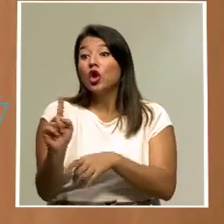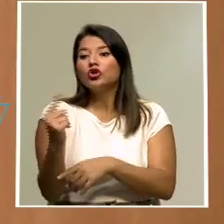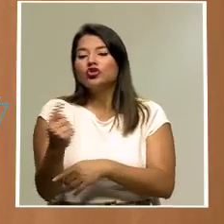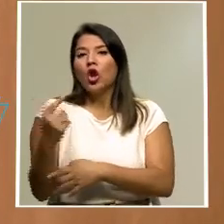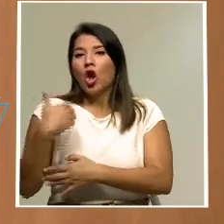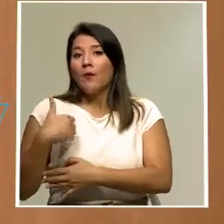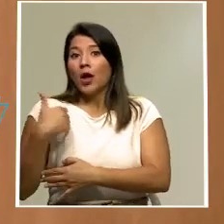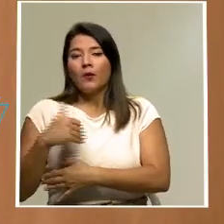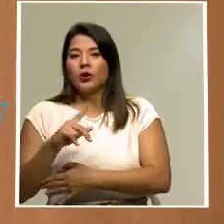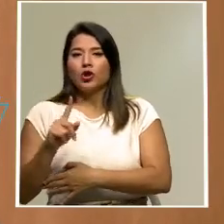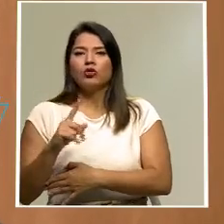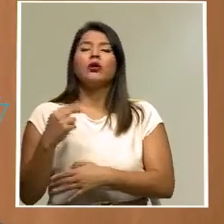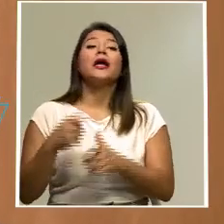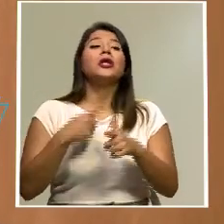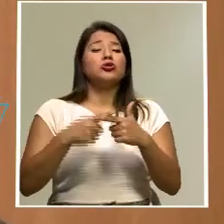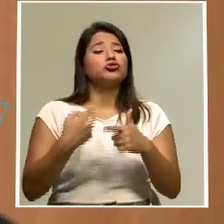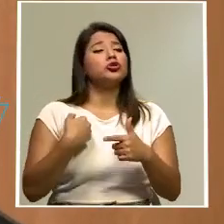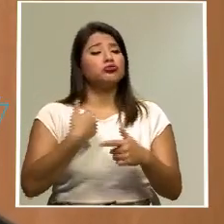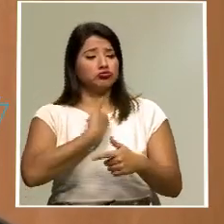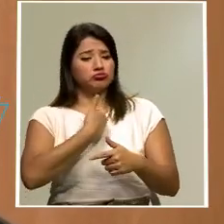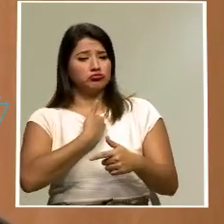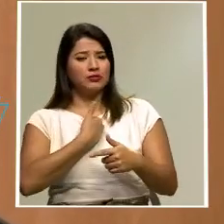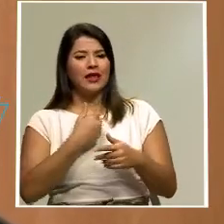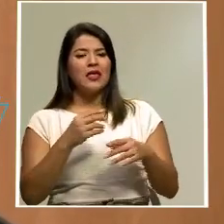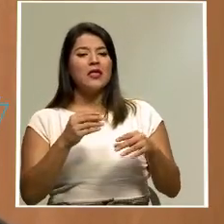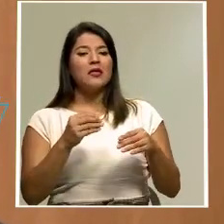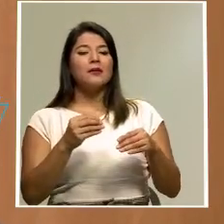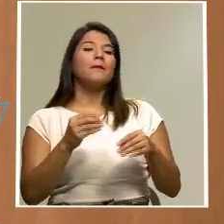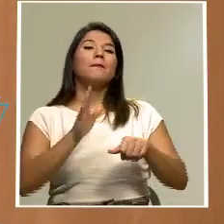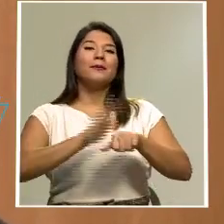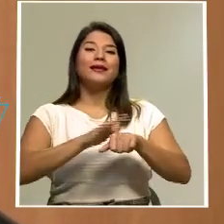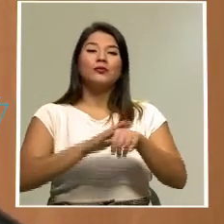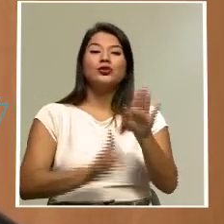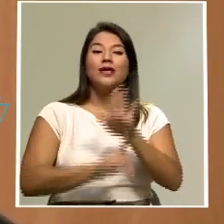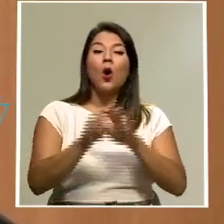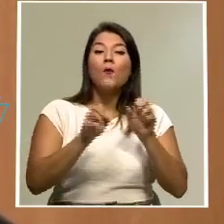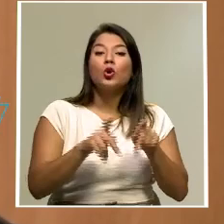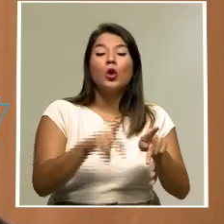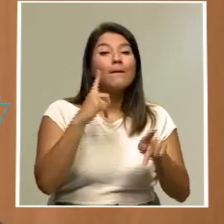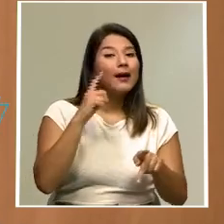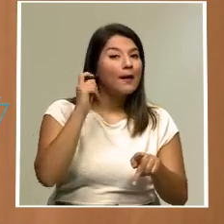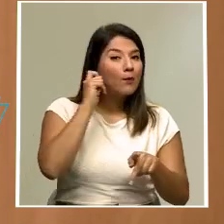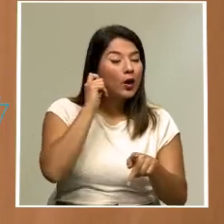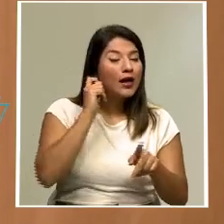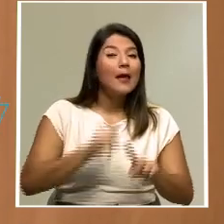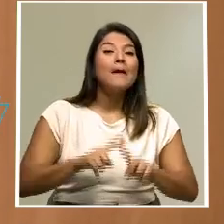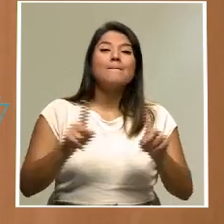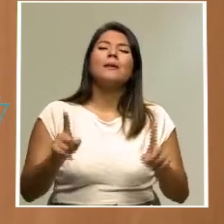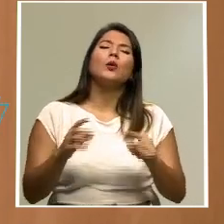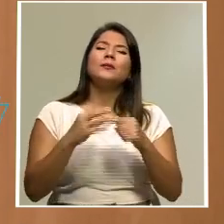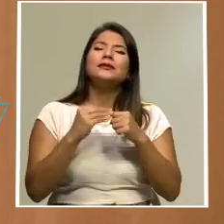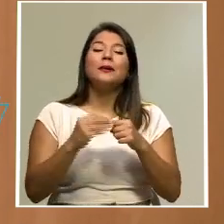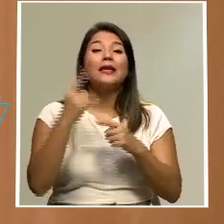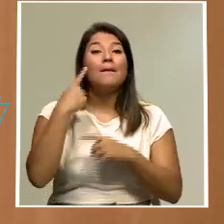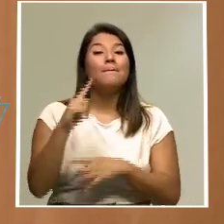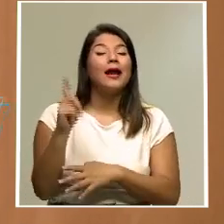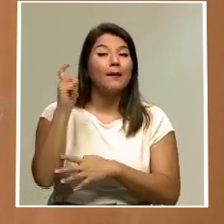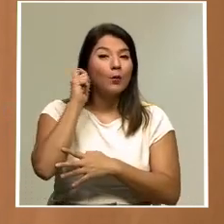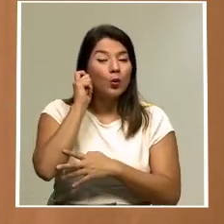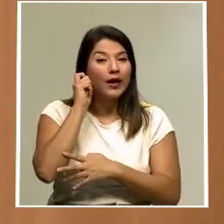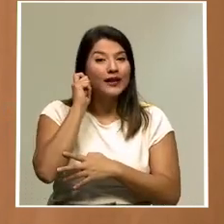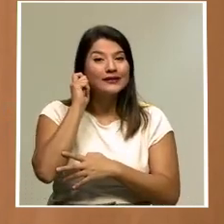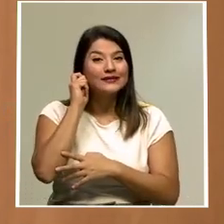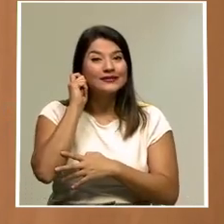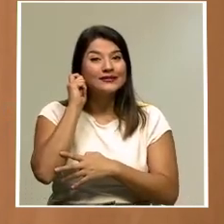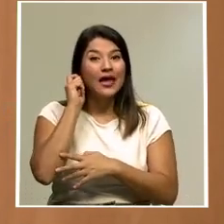generar oportunidades para nosotras y para otras mujeres, pero sobre todo para la agenda de las mujeres que